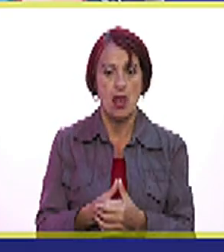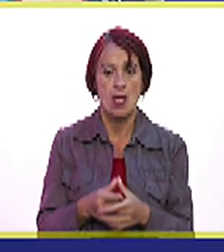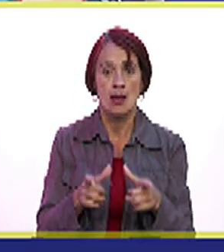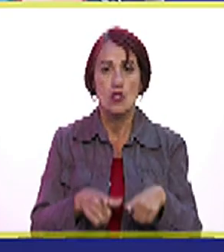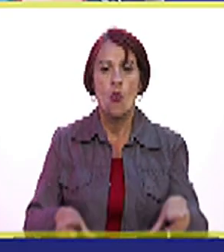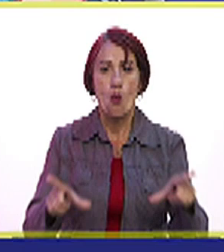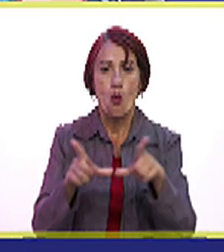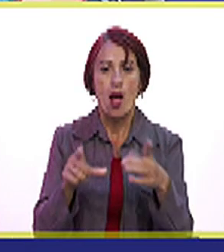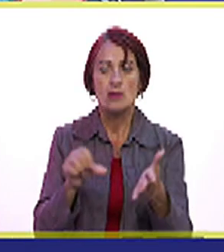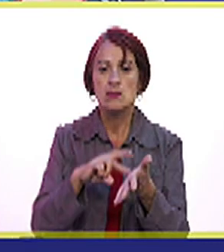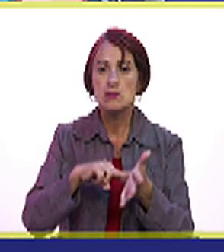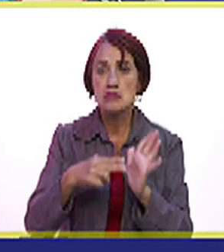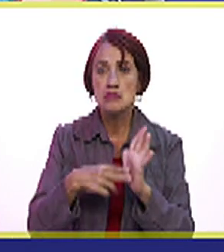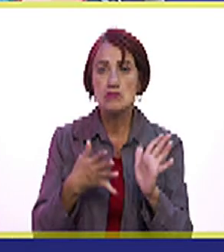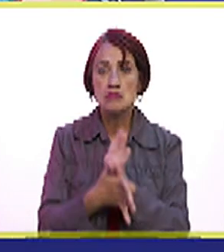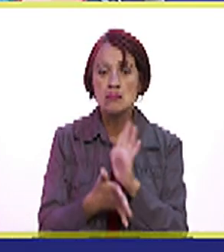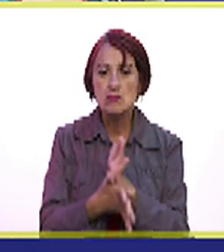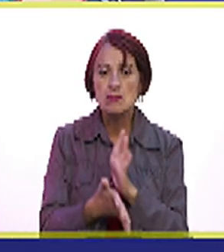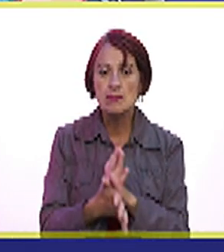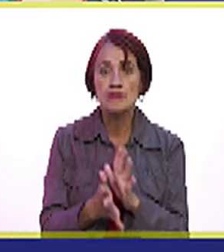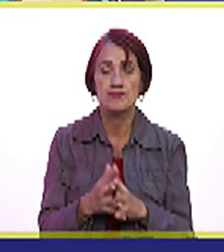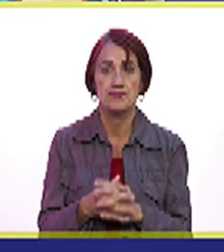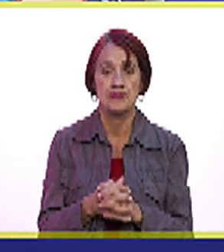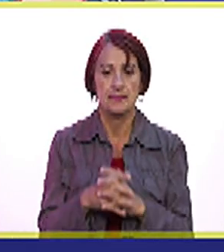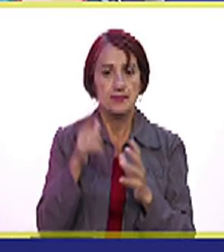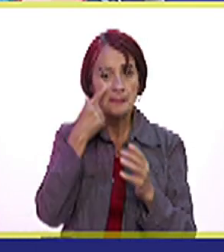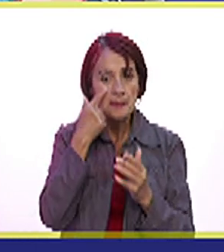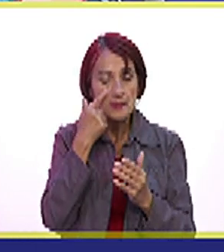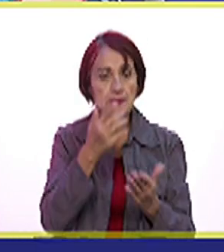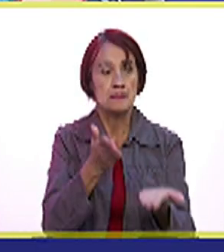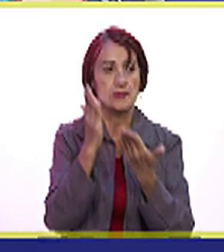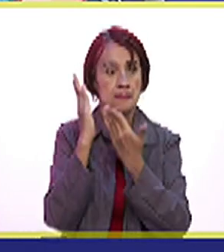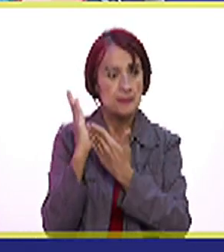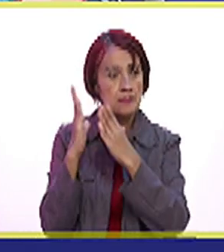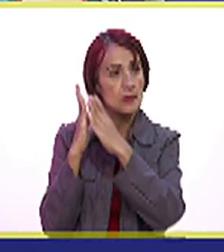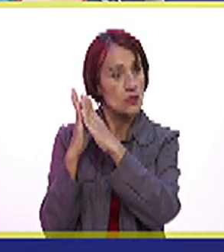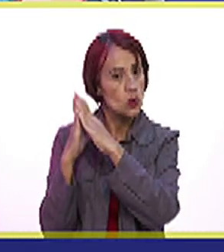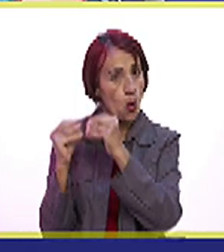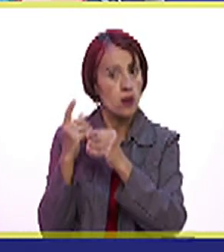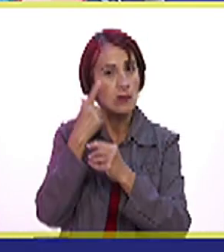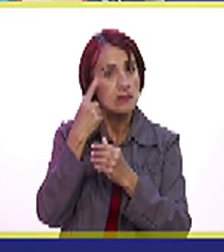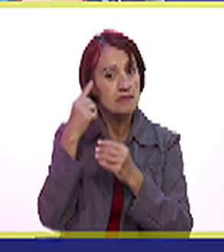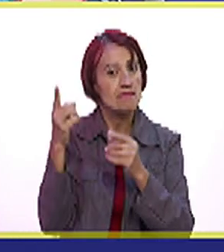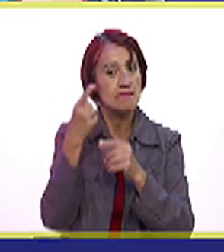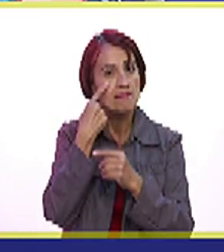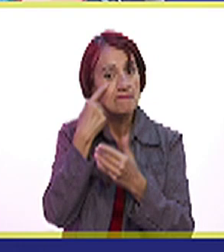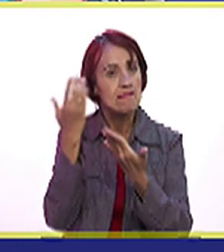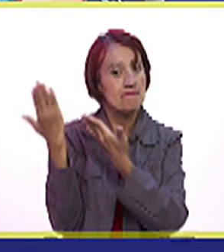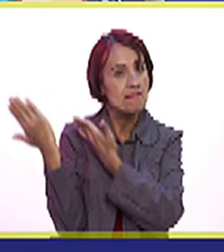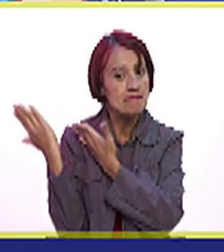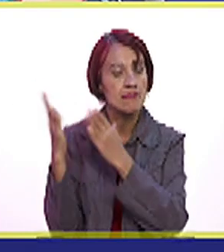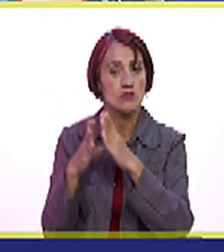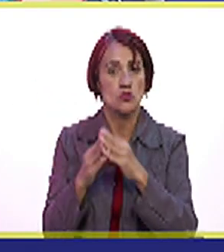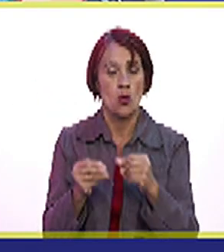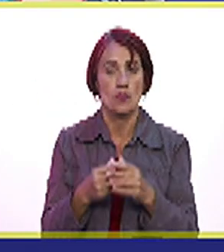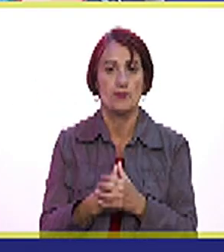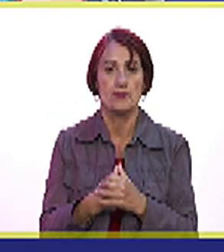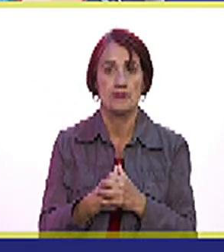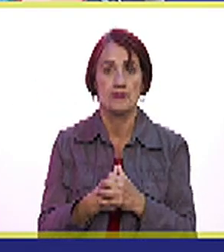under, inside, above, behind, below, in front, on. Fíjense una